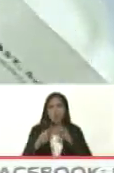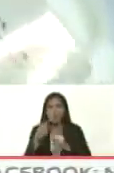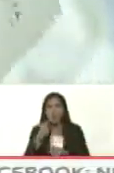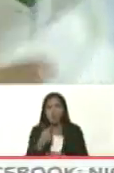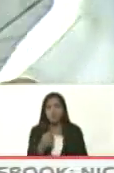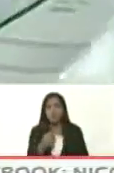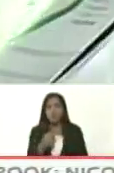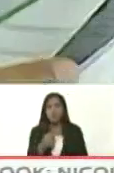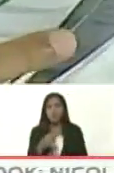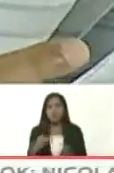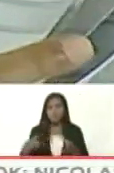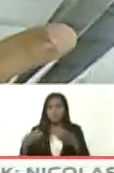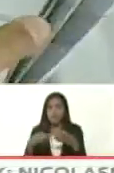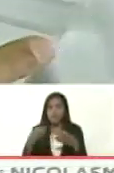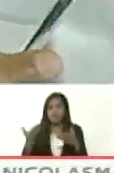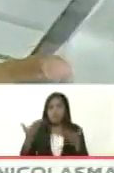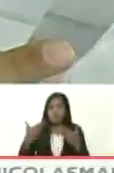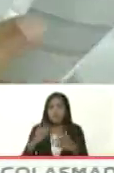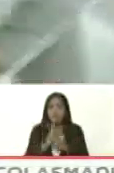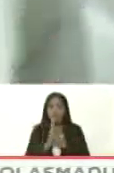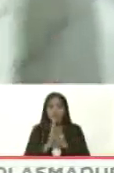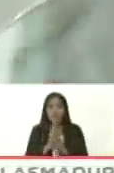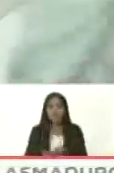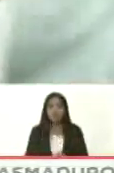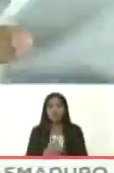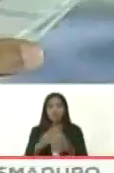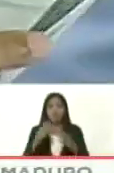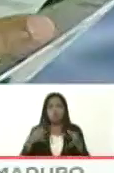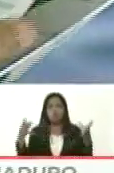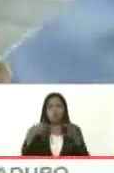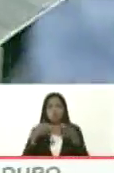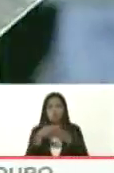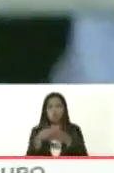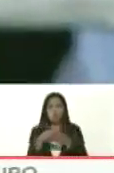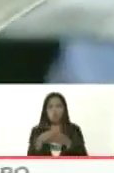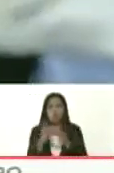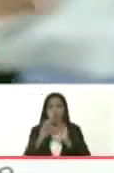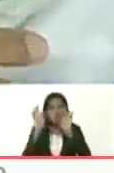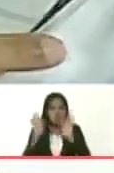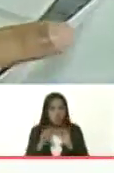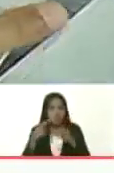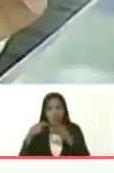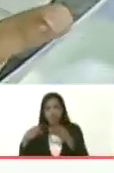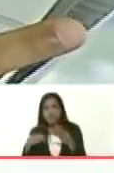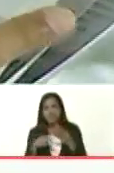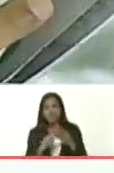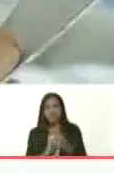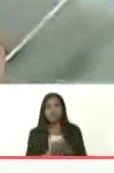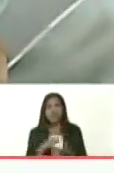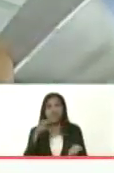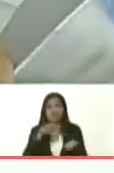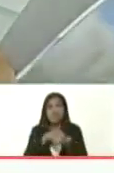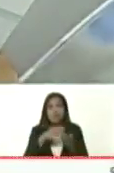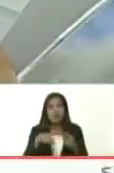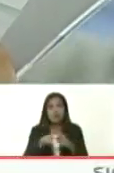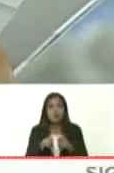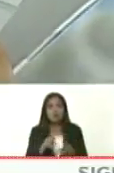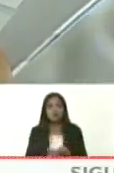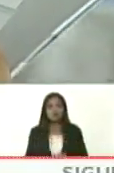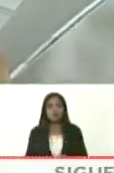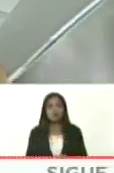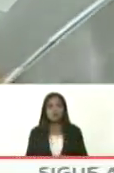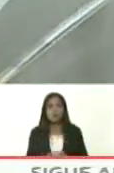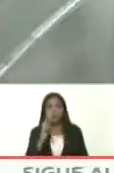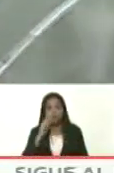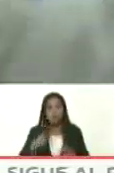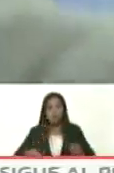Castro Soteldo. Aquí miran, viandas de todos los tamaños, potes de todos los tamaños, tapas de todos los tamaños. Aquí está